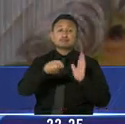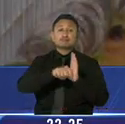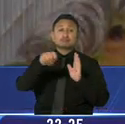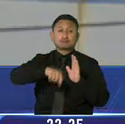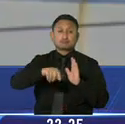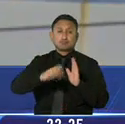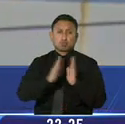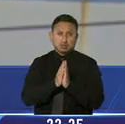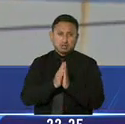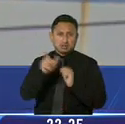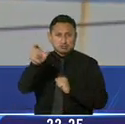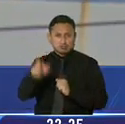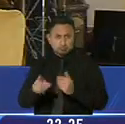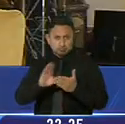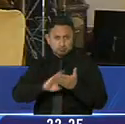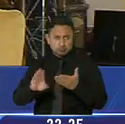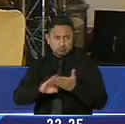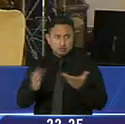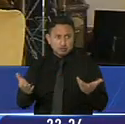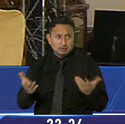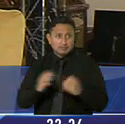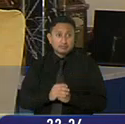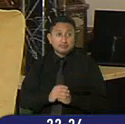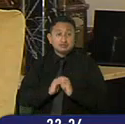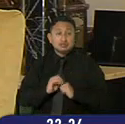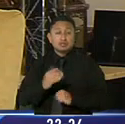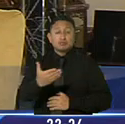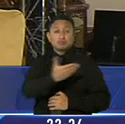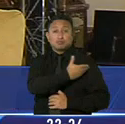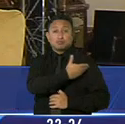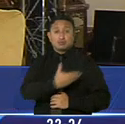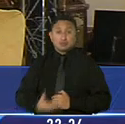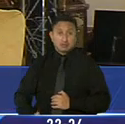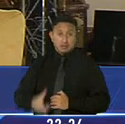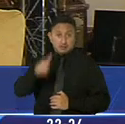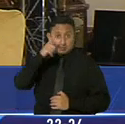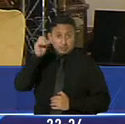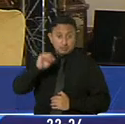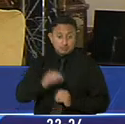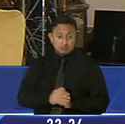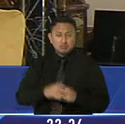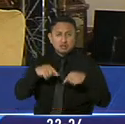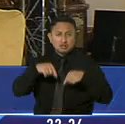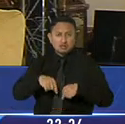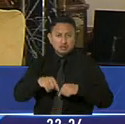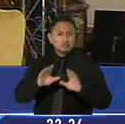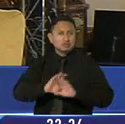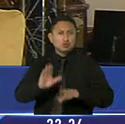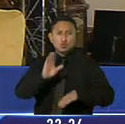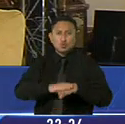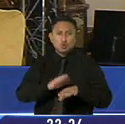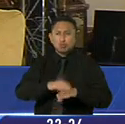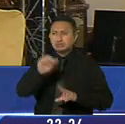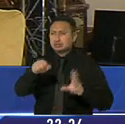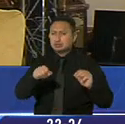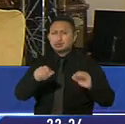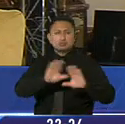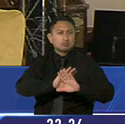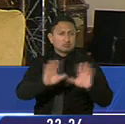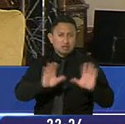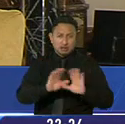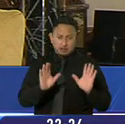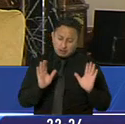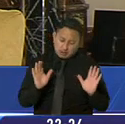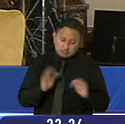El indulto es el perdón del presidente de la República. Aquí no se discute quién tuvo la culpa. Nosotros consideramos que un hombre de